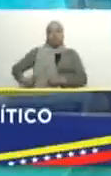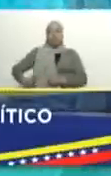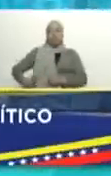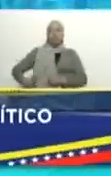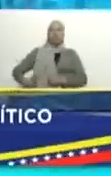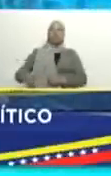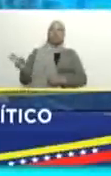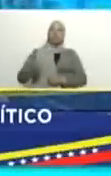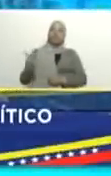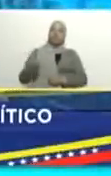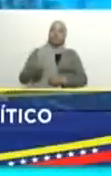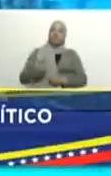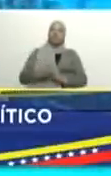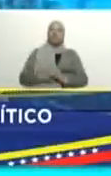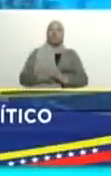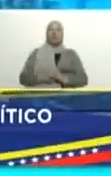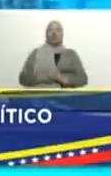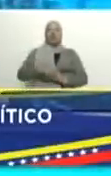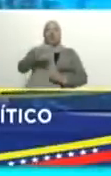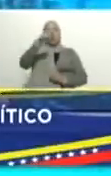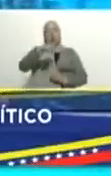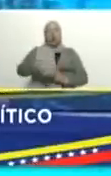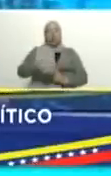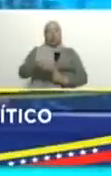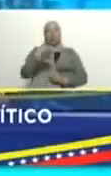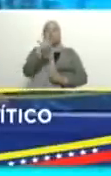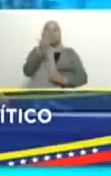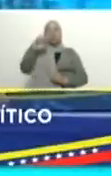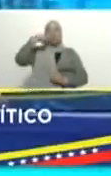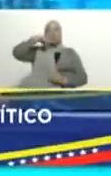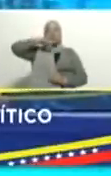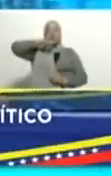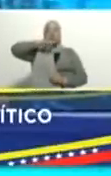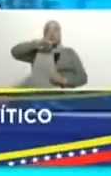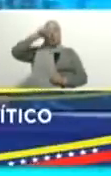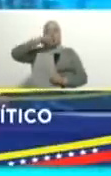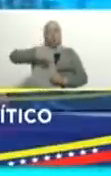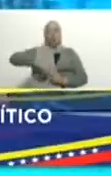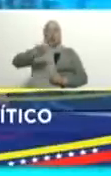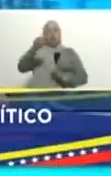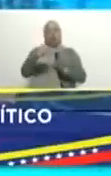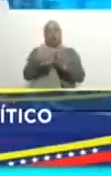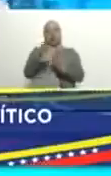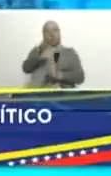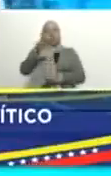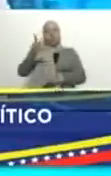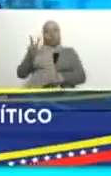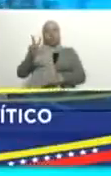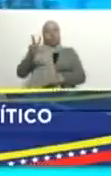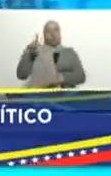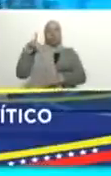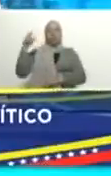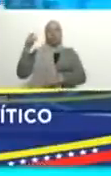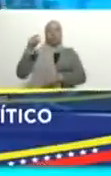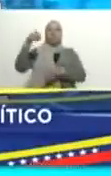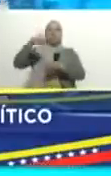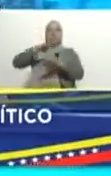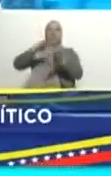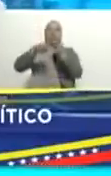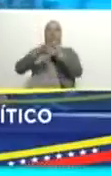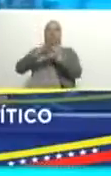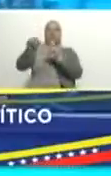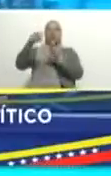República, digo hoy, 4 de octubre del año 2023, vamos a referéndum.